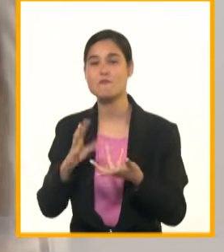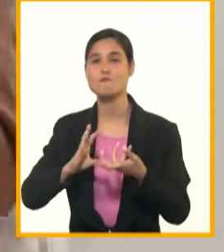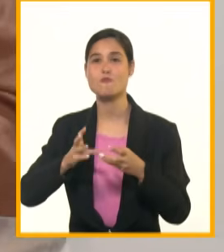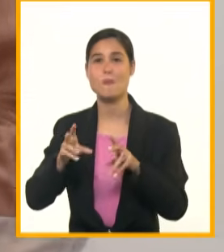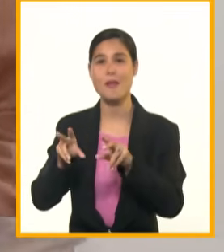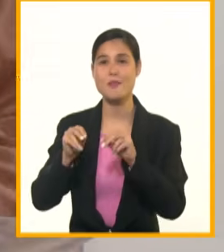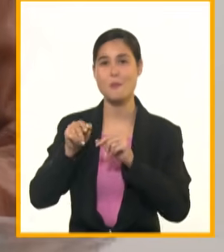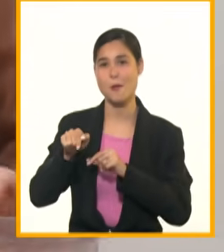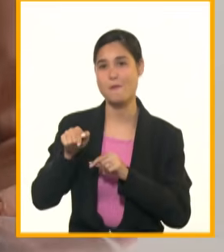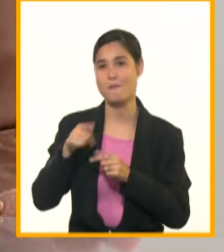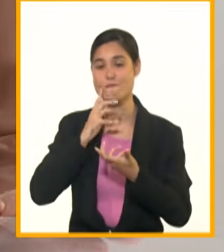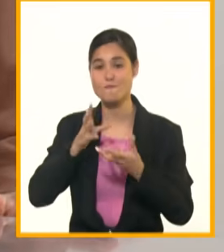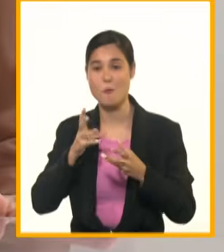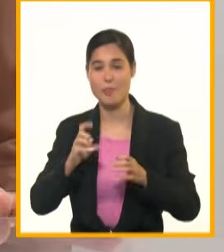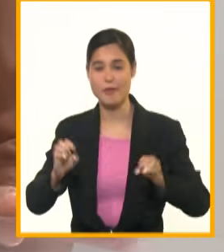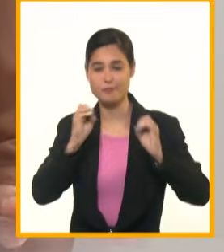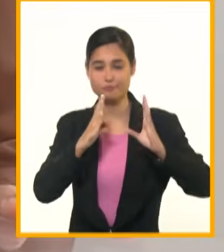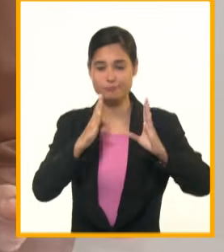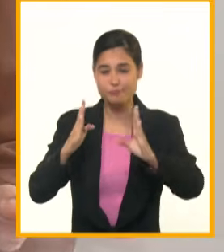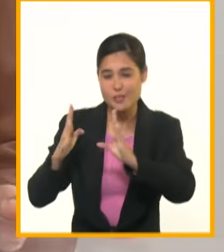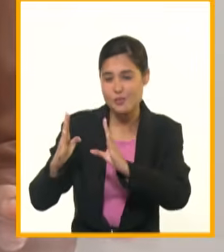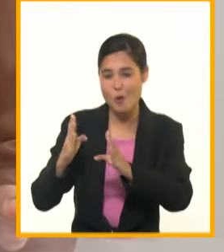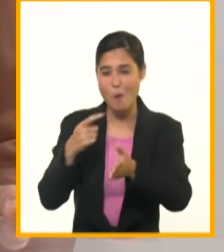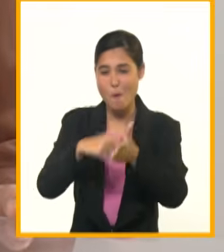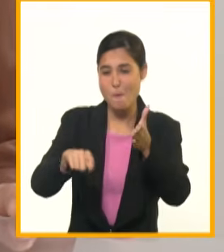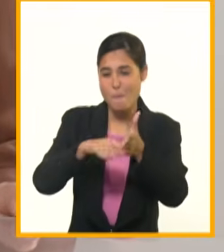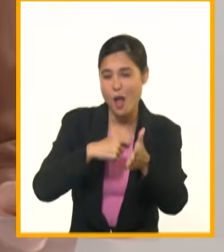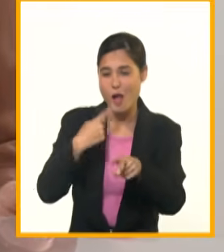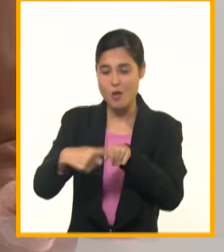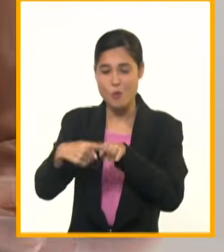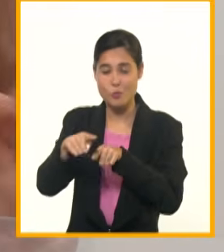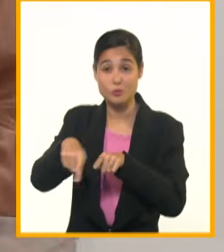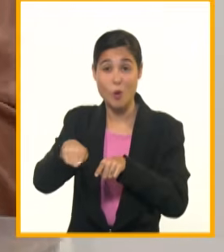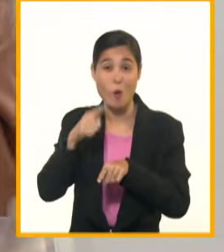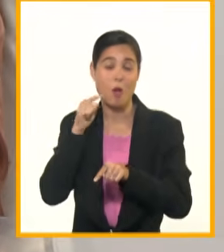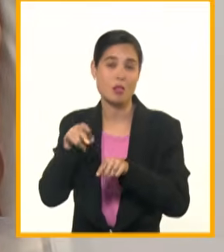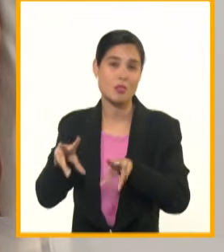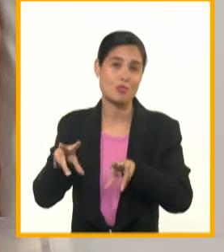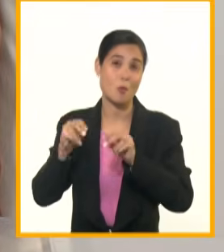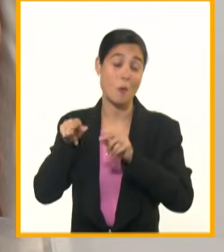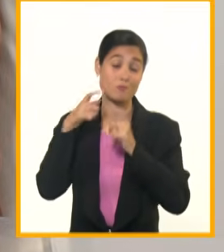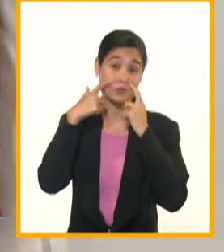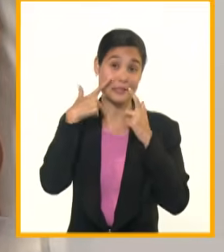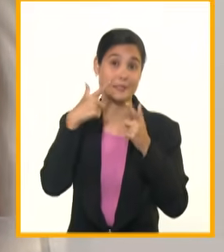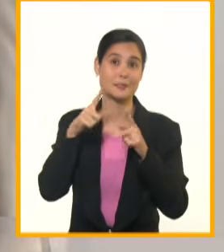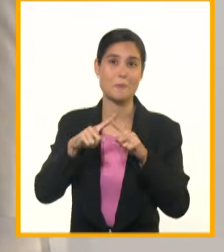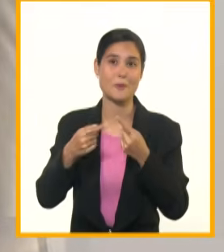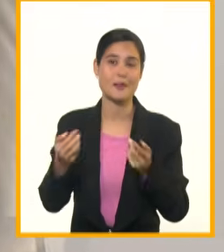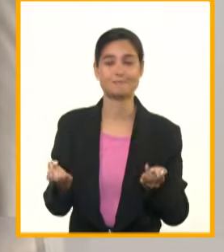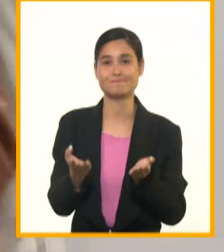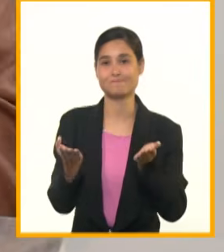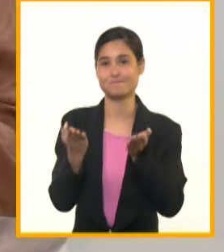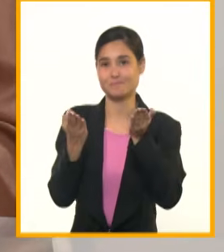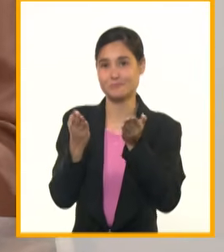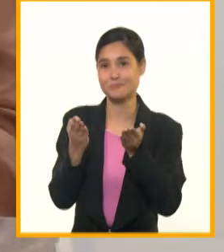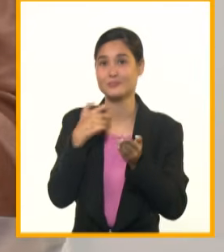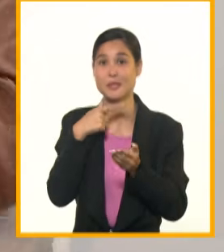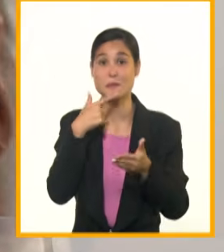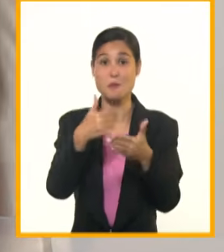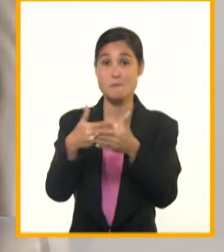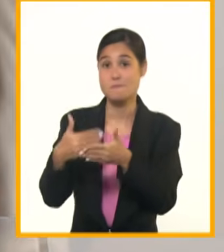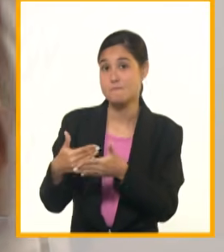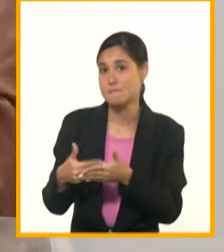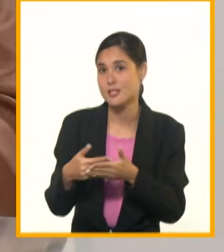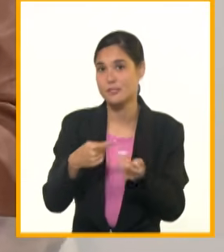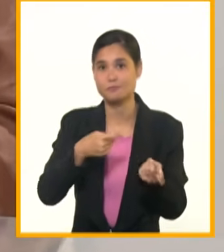hoy tienen sin duda alguna un peso importante en su desarrollo. Estamos hablando de las grandes empresas agropecuarias,